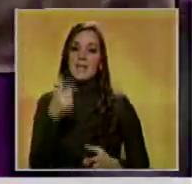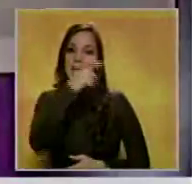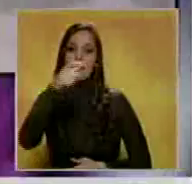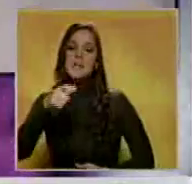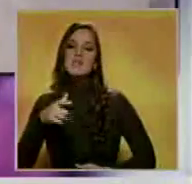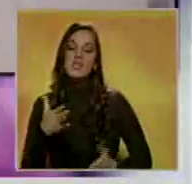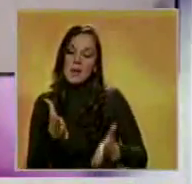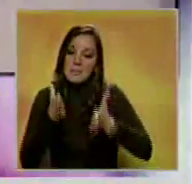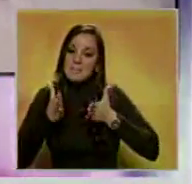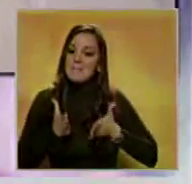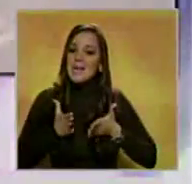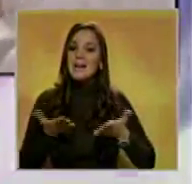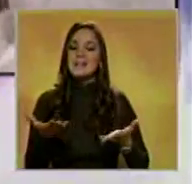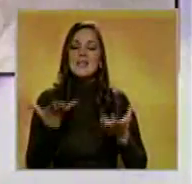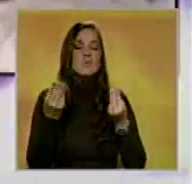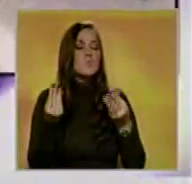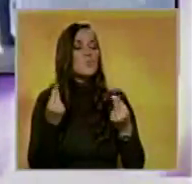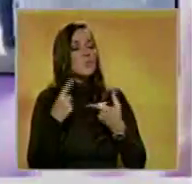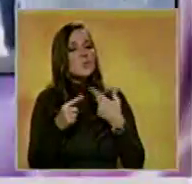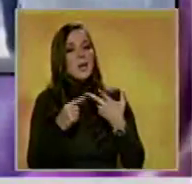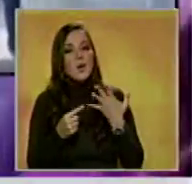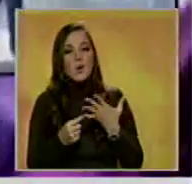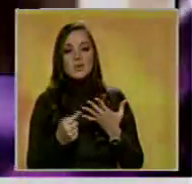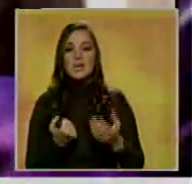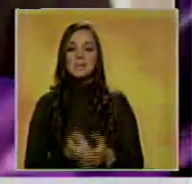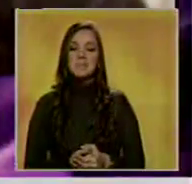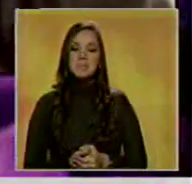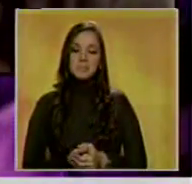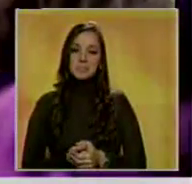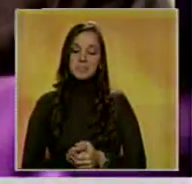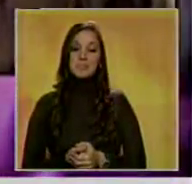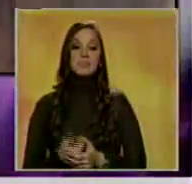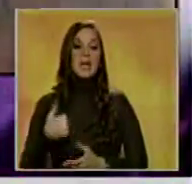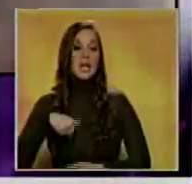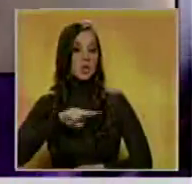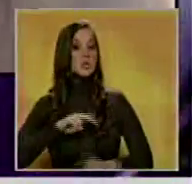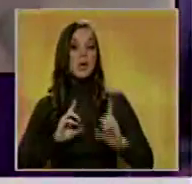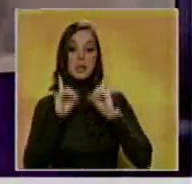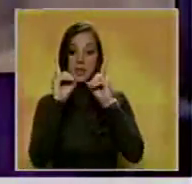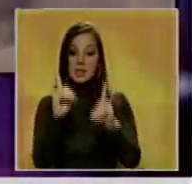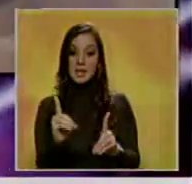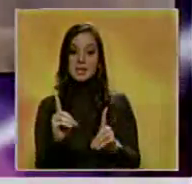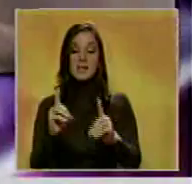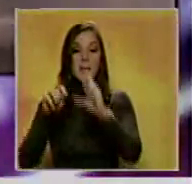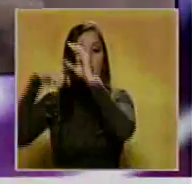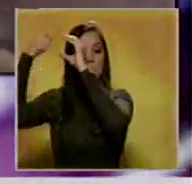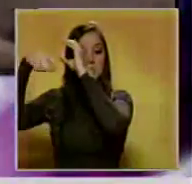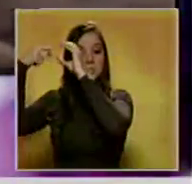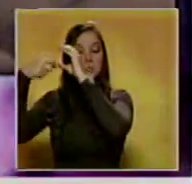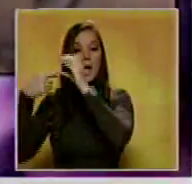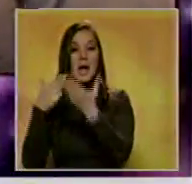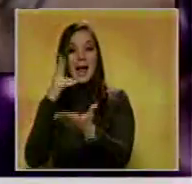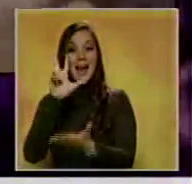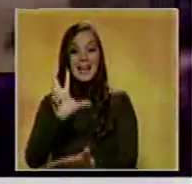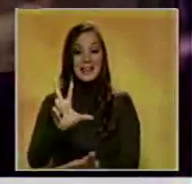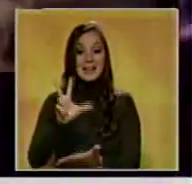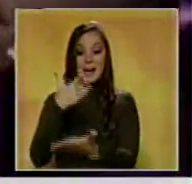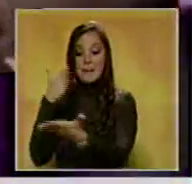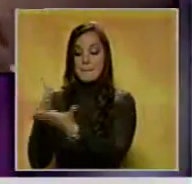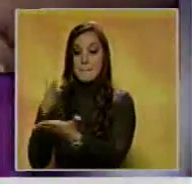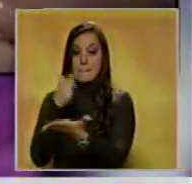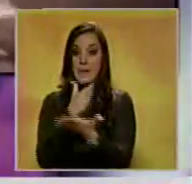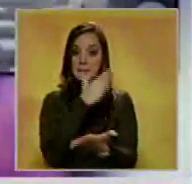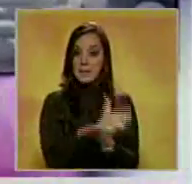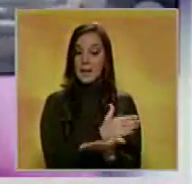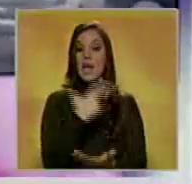gente se merece, porque la gente se merece muchísimo más de lo que uno da. Y decidimos hacer un proyecto audiovisual que se contara en tres partes, con tres sencillos